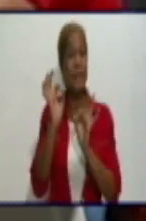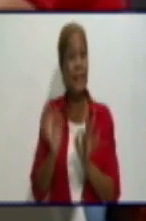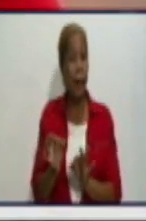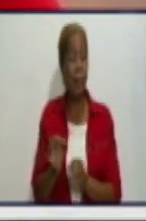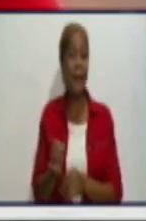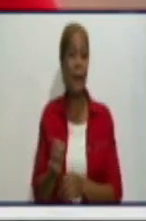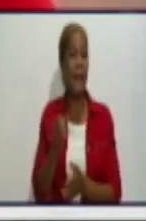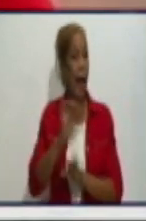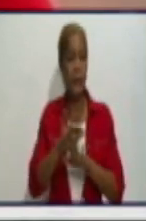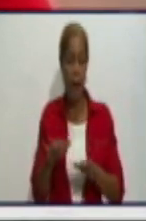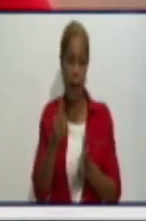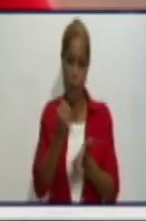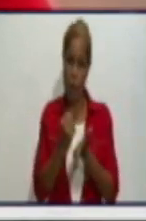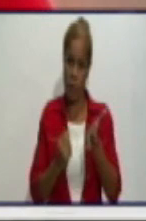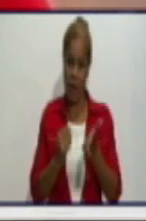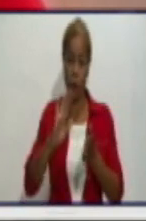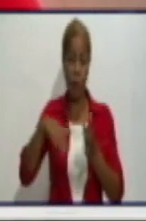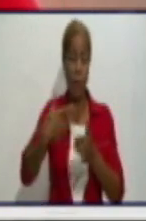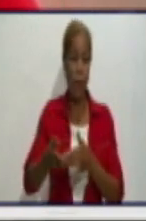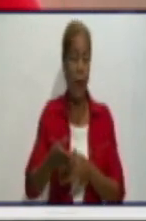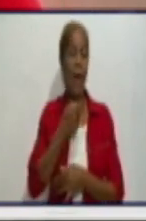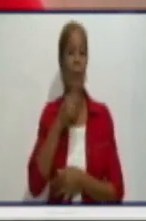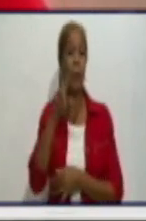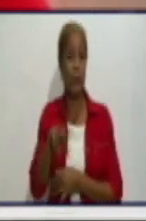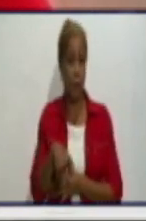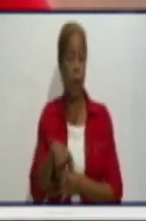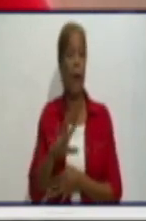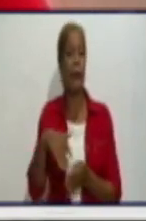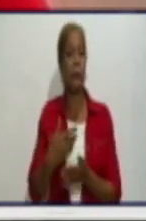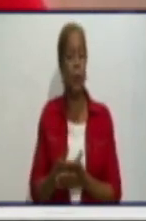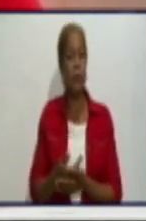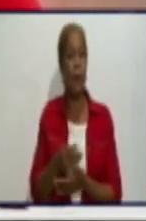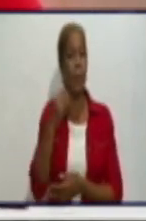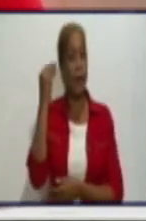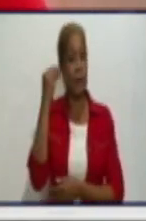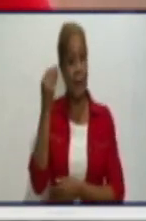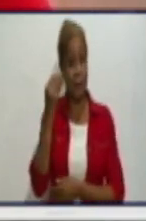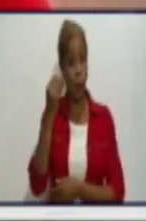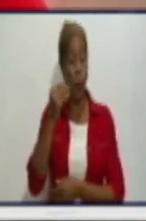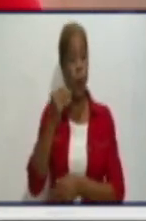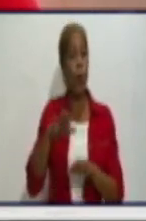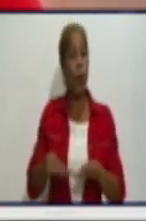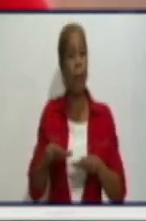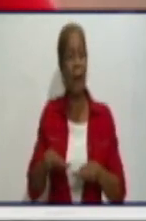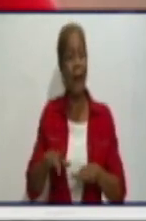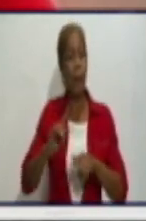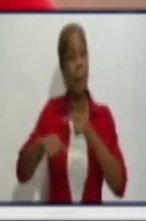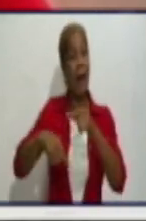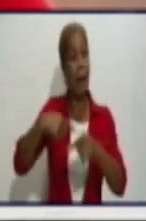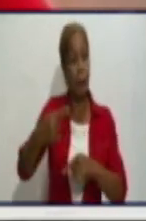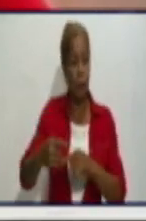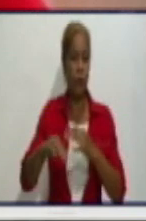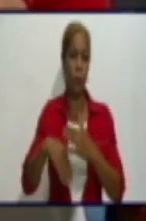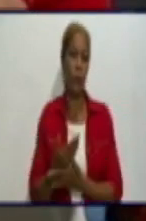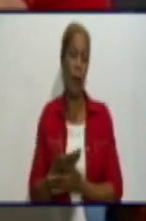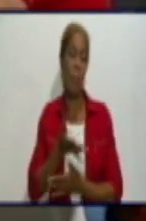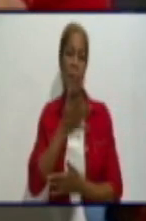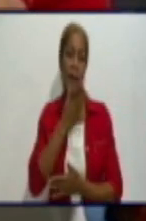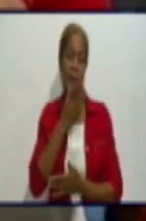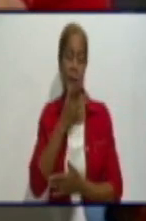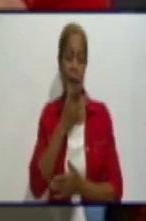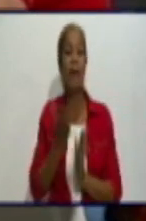teniendo en cuenta estas cifras lo que esperamos para los próximos 10 que mantengamos la cifra elevada de